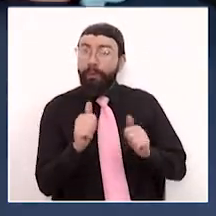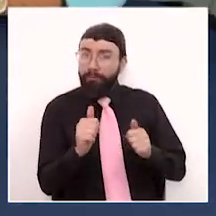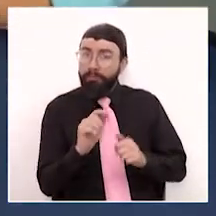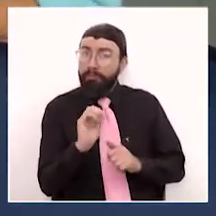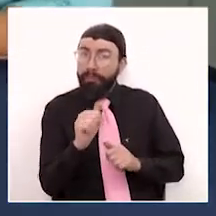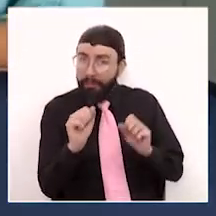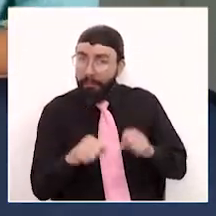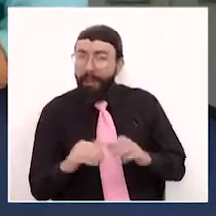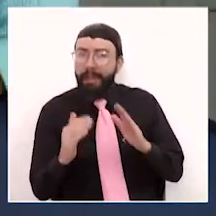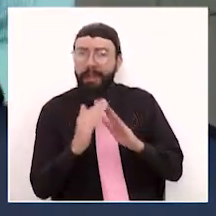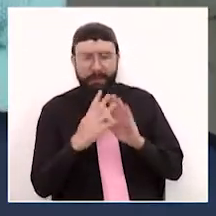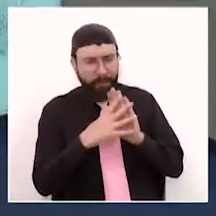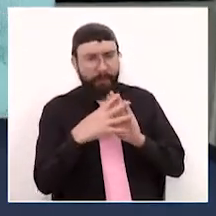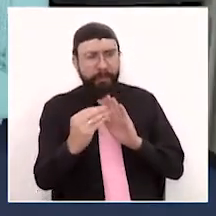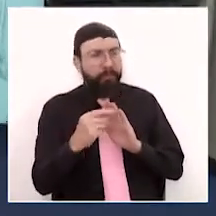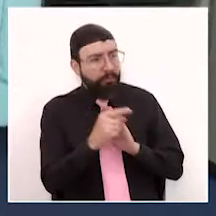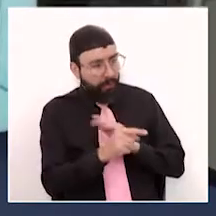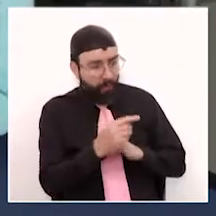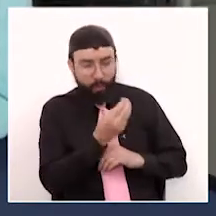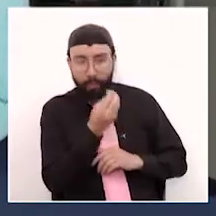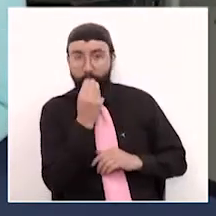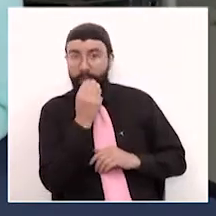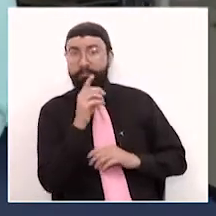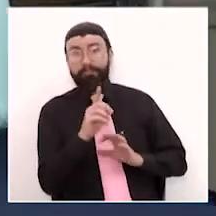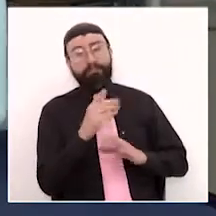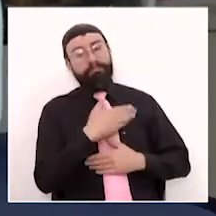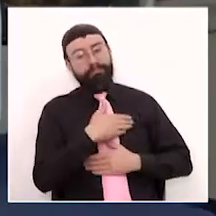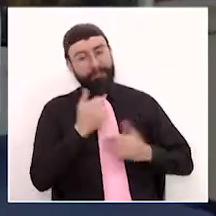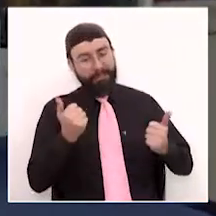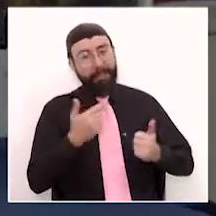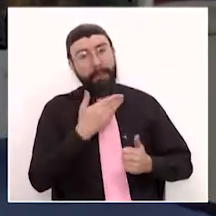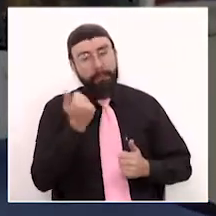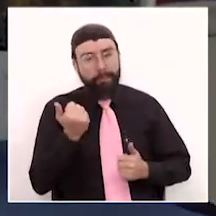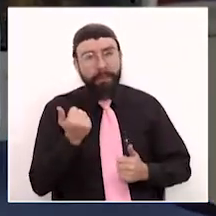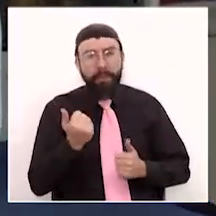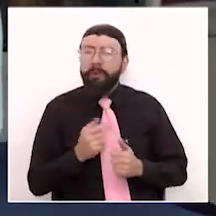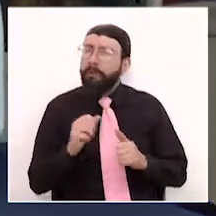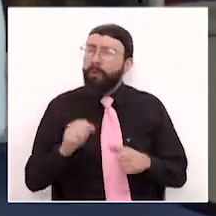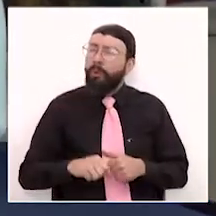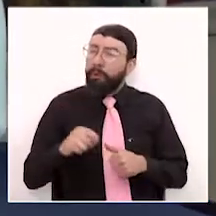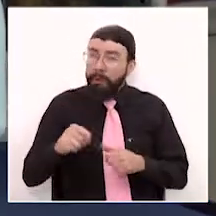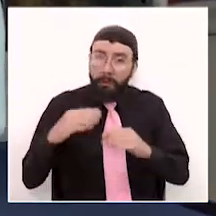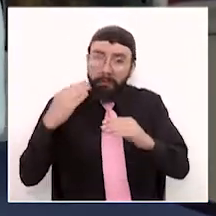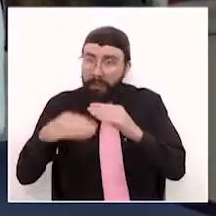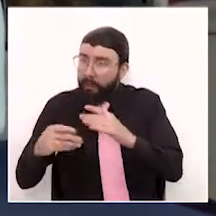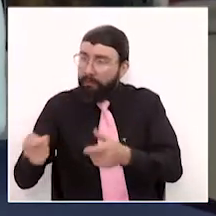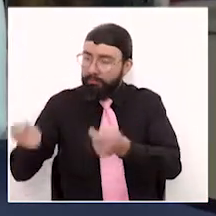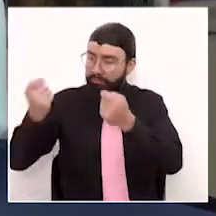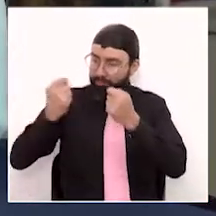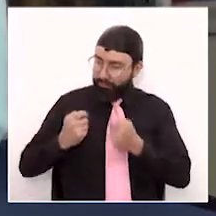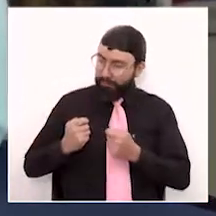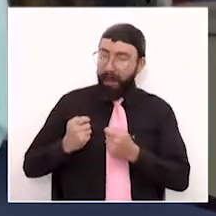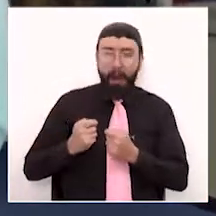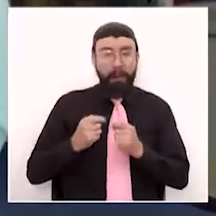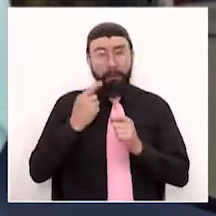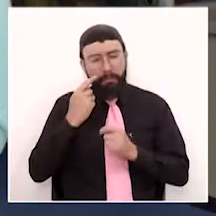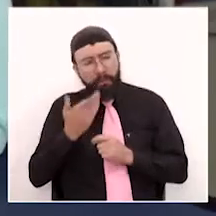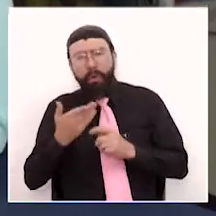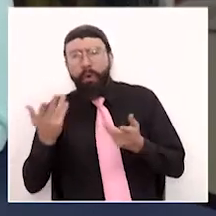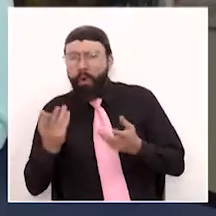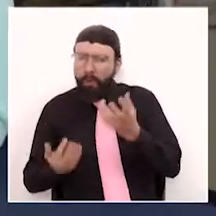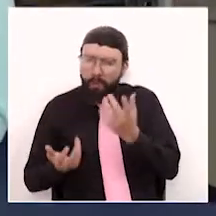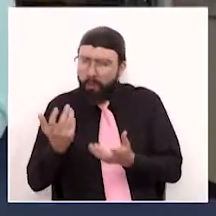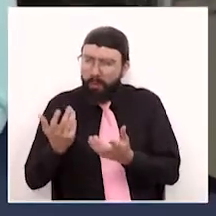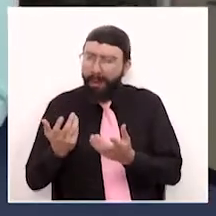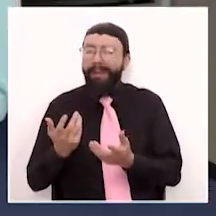hogares, algo delicioso y una alternativa mucho más saludable. Nos pueden enviar sus videos para que veamos cómo lo están